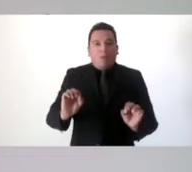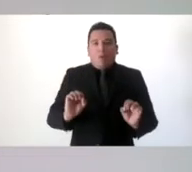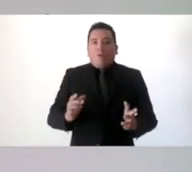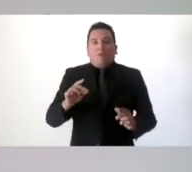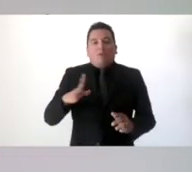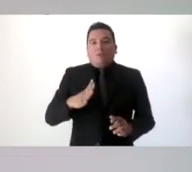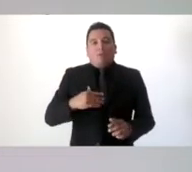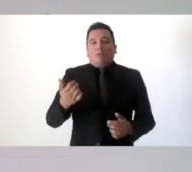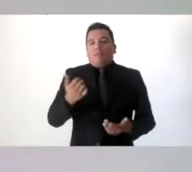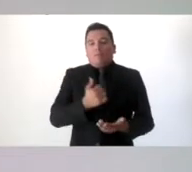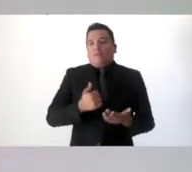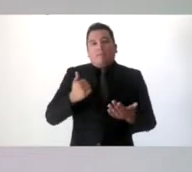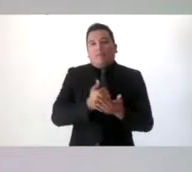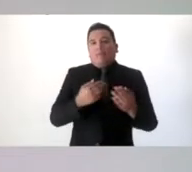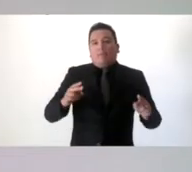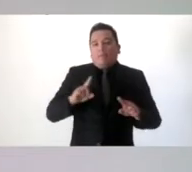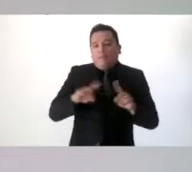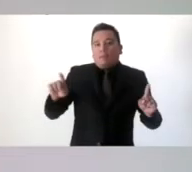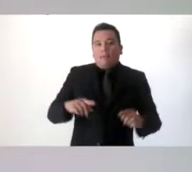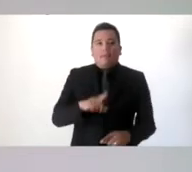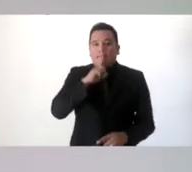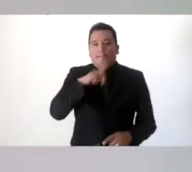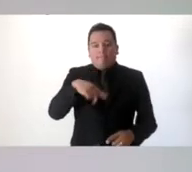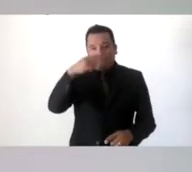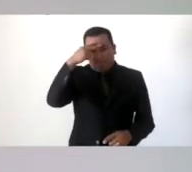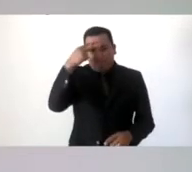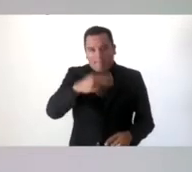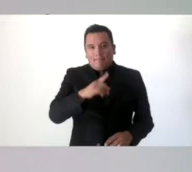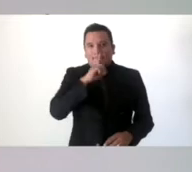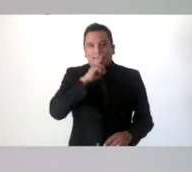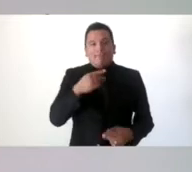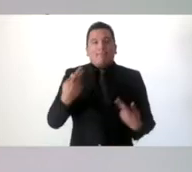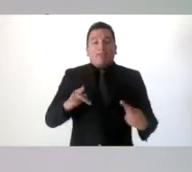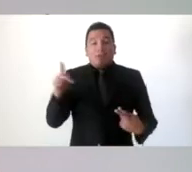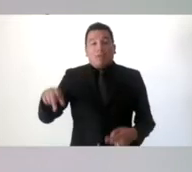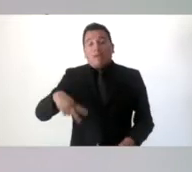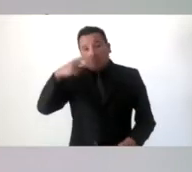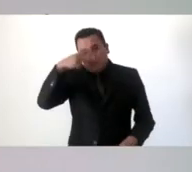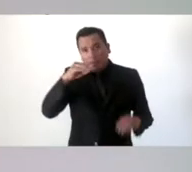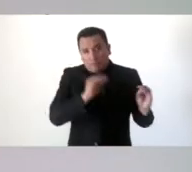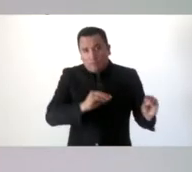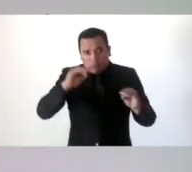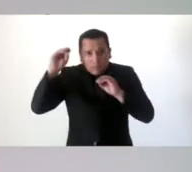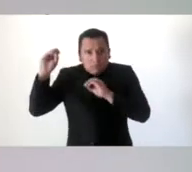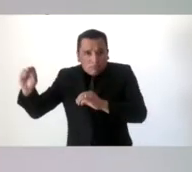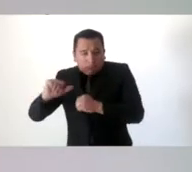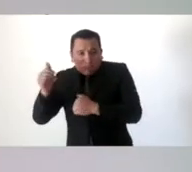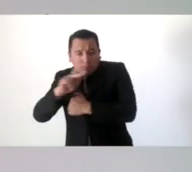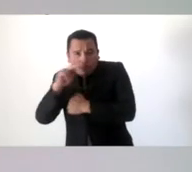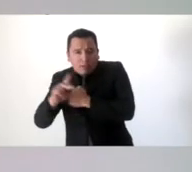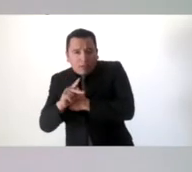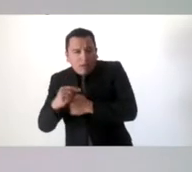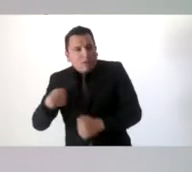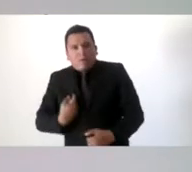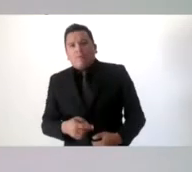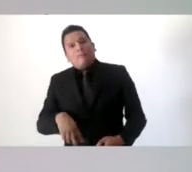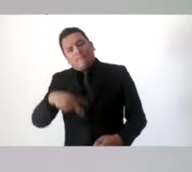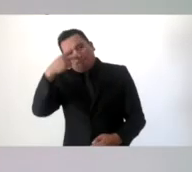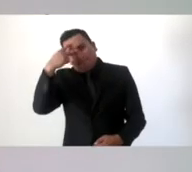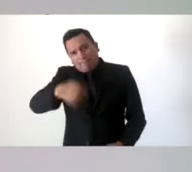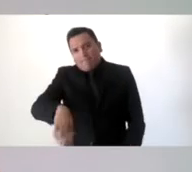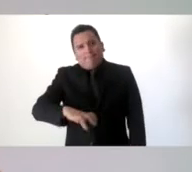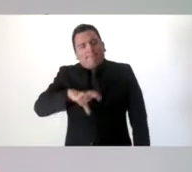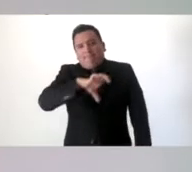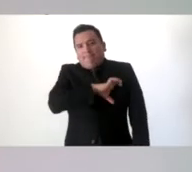en otra ciudadanía. Pero en el caso de México no, en el caso de México sí hay mucho vínculo con México. Incluso porque es